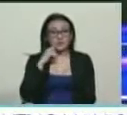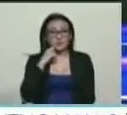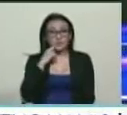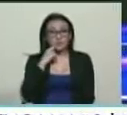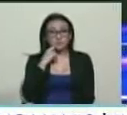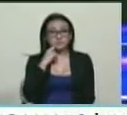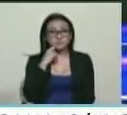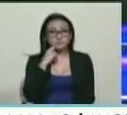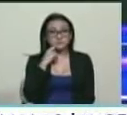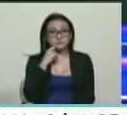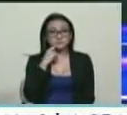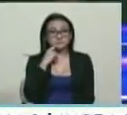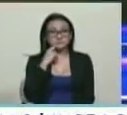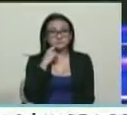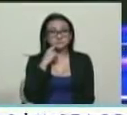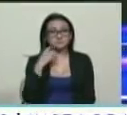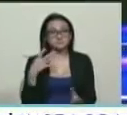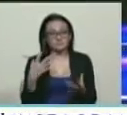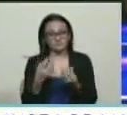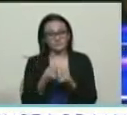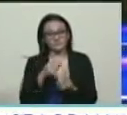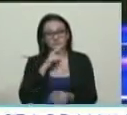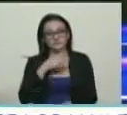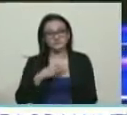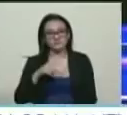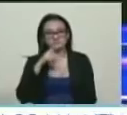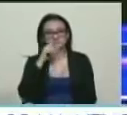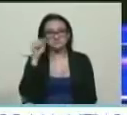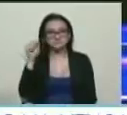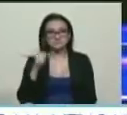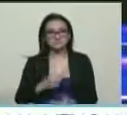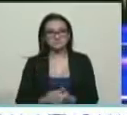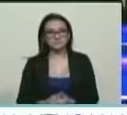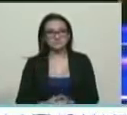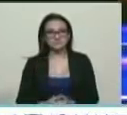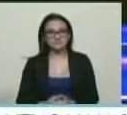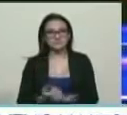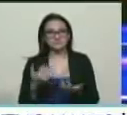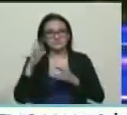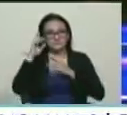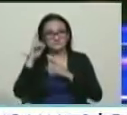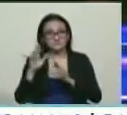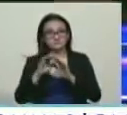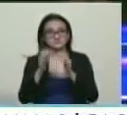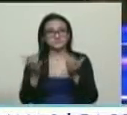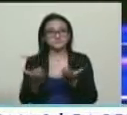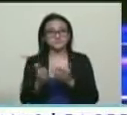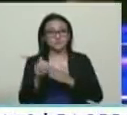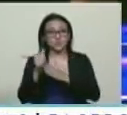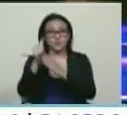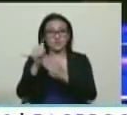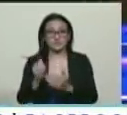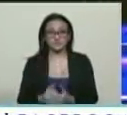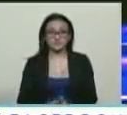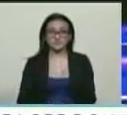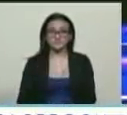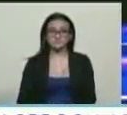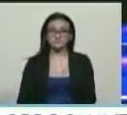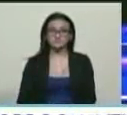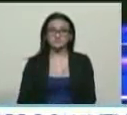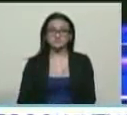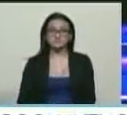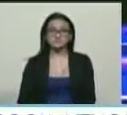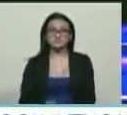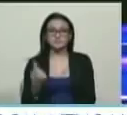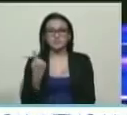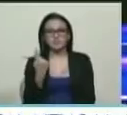gira junto a nuestro presidente Maduro, hoy reconocido en el mundo como líder, no solamente